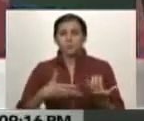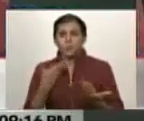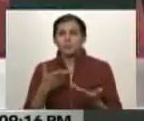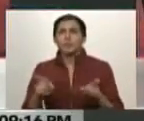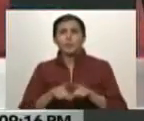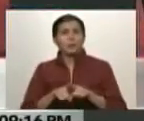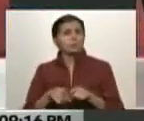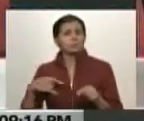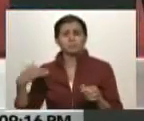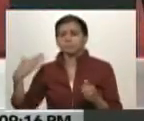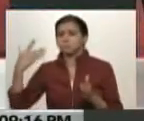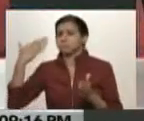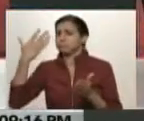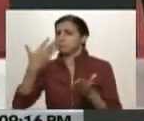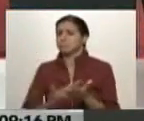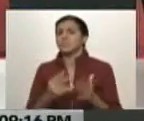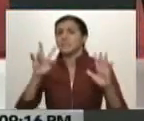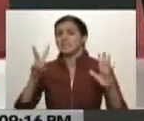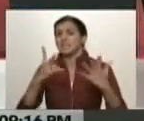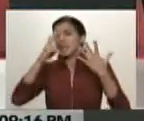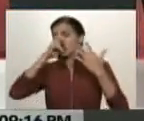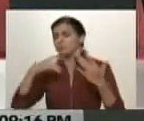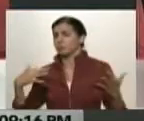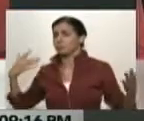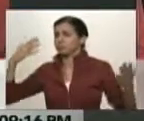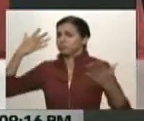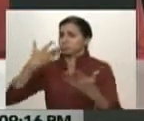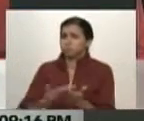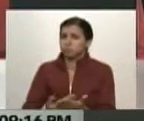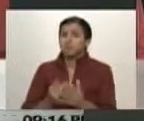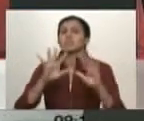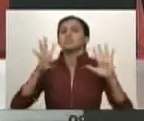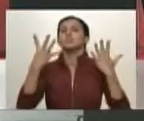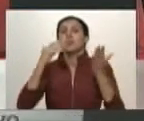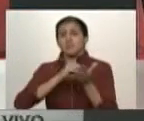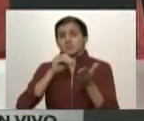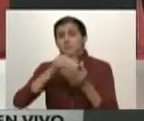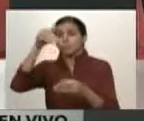hecho en 17 años 19